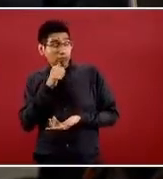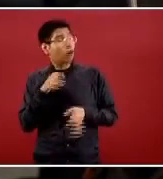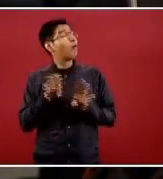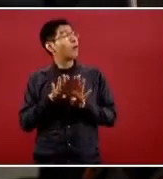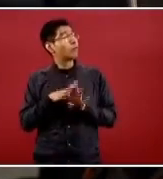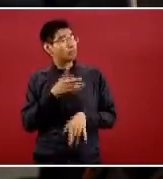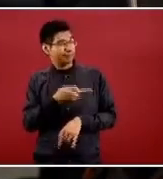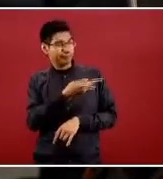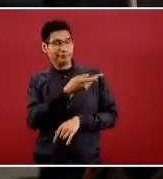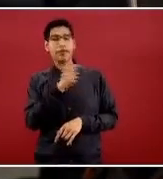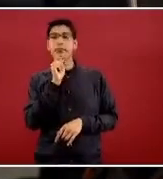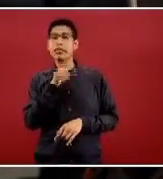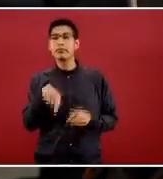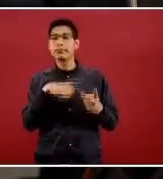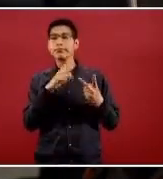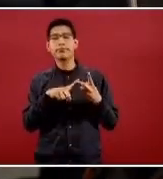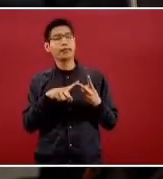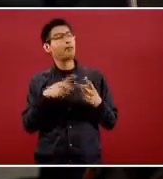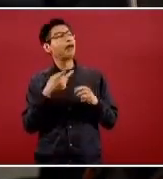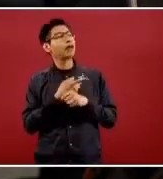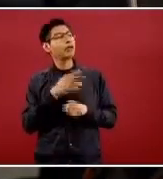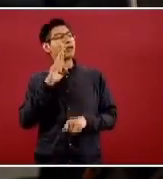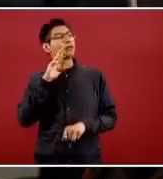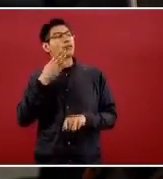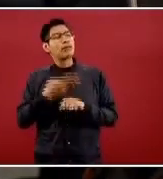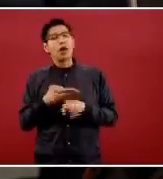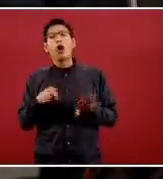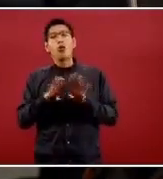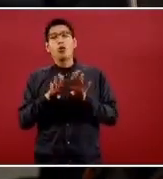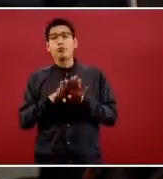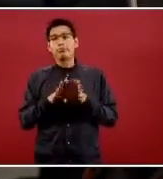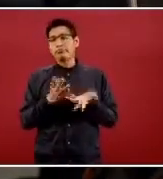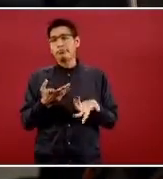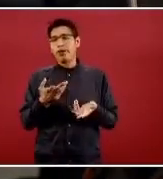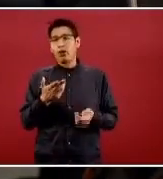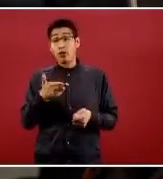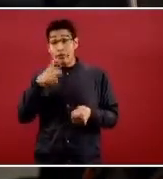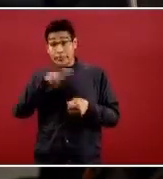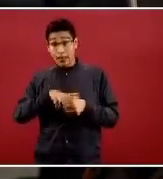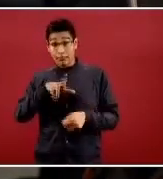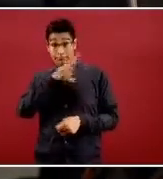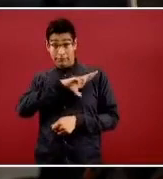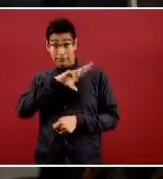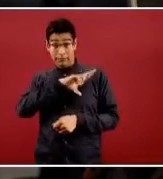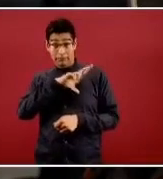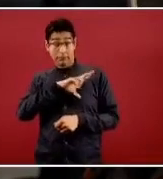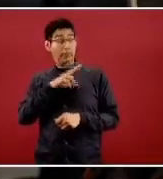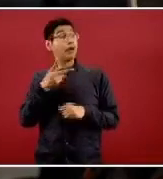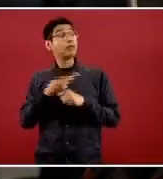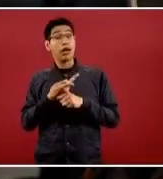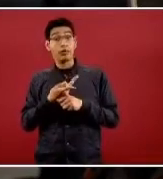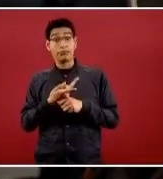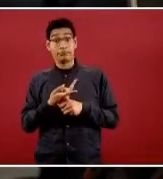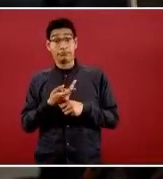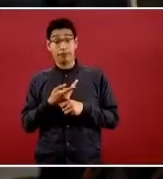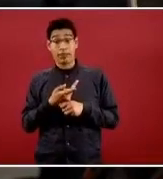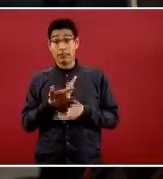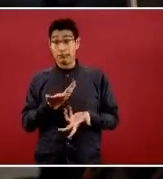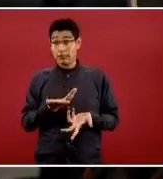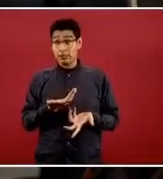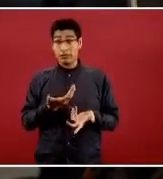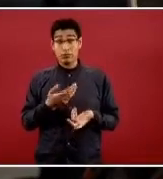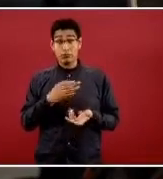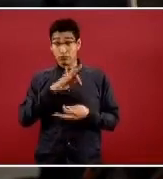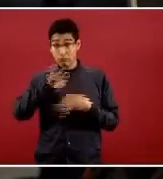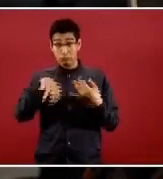rápidamente, ¿cuál va a ser la responsabilidad de los hospitales privados? ¿Se están coadyuvando el sector salud con hospitales privados? Porque